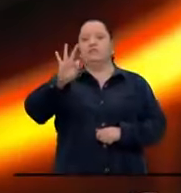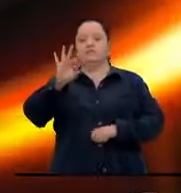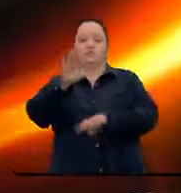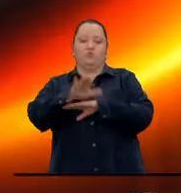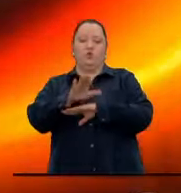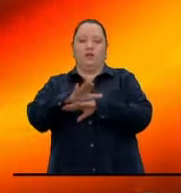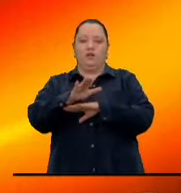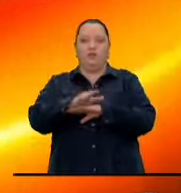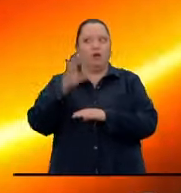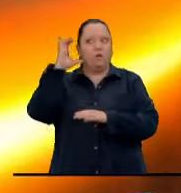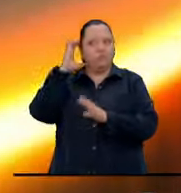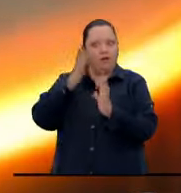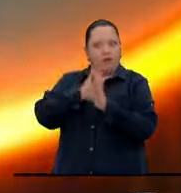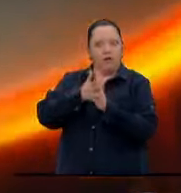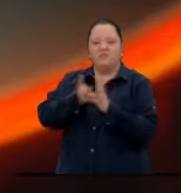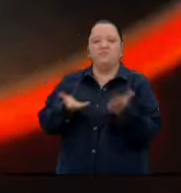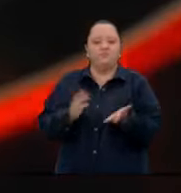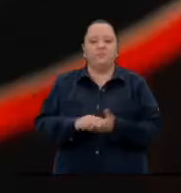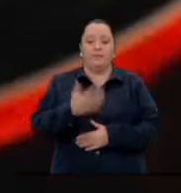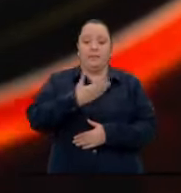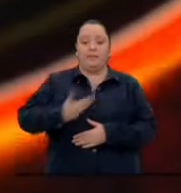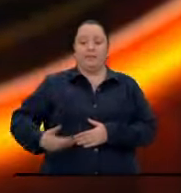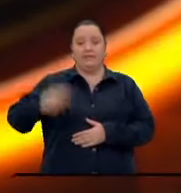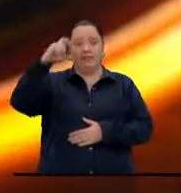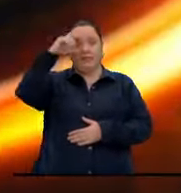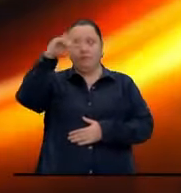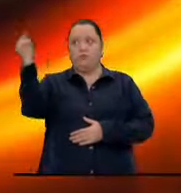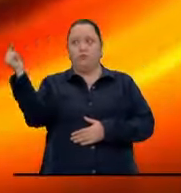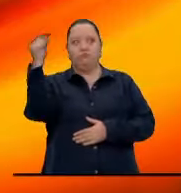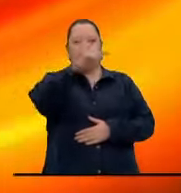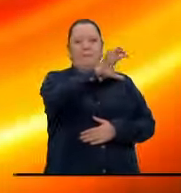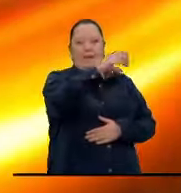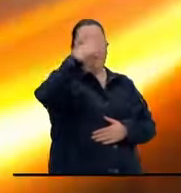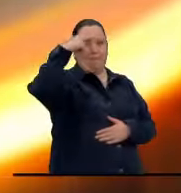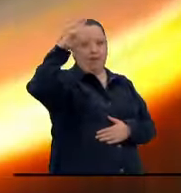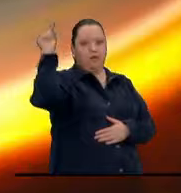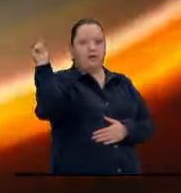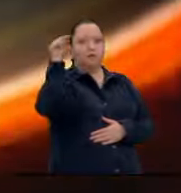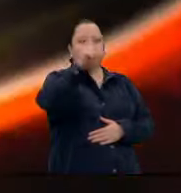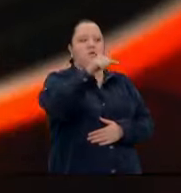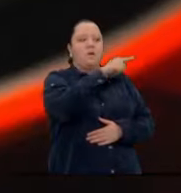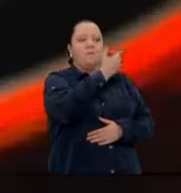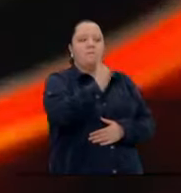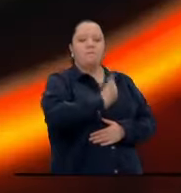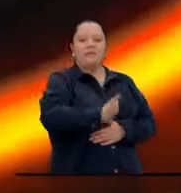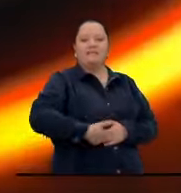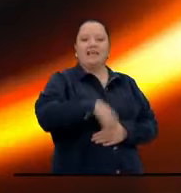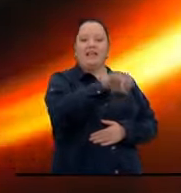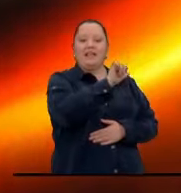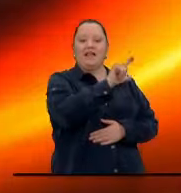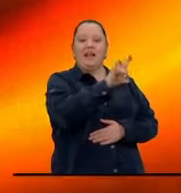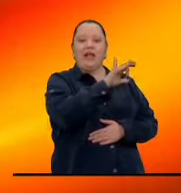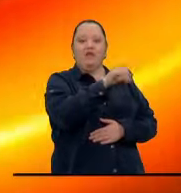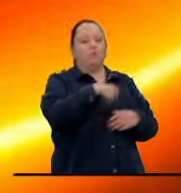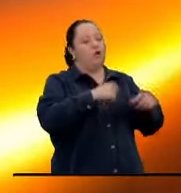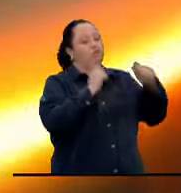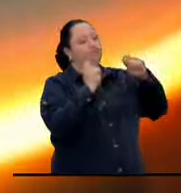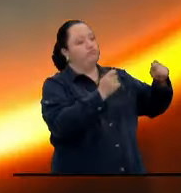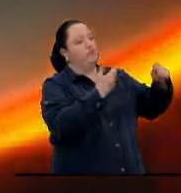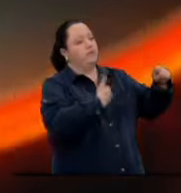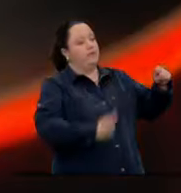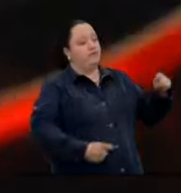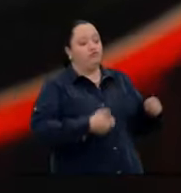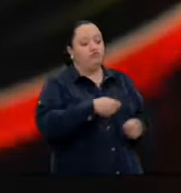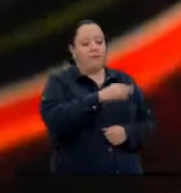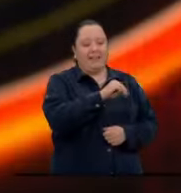a esta hora les contamos que el presidente Gustavo Petro llegó a México para la posesión de la presidenta Claudia shinba Este martes hace pocos